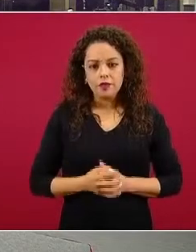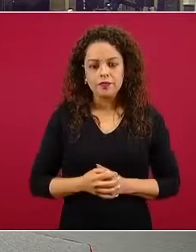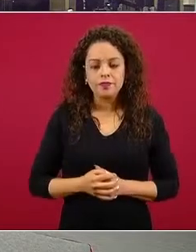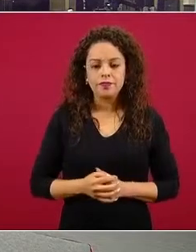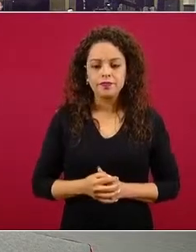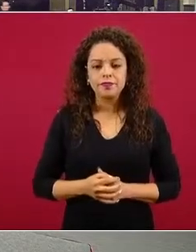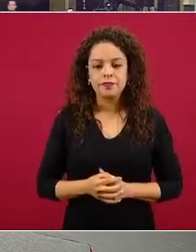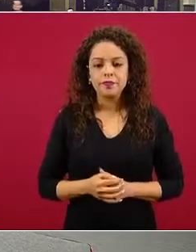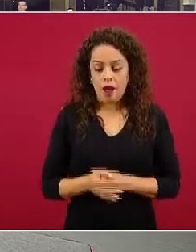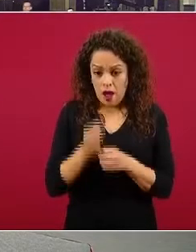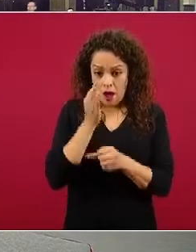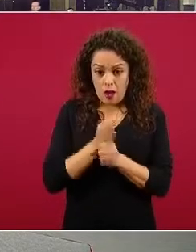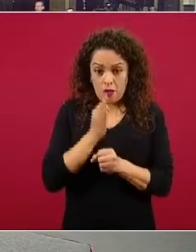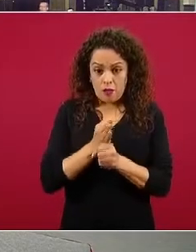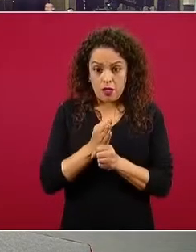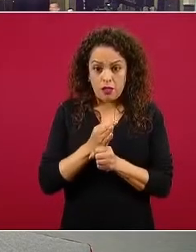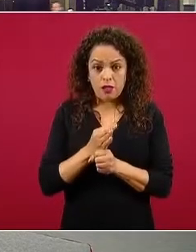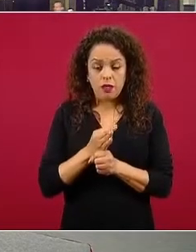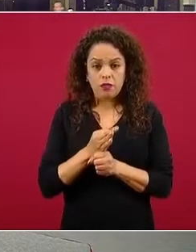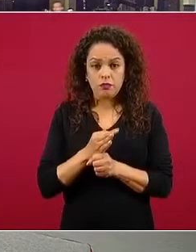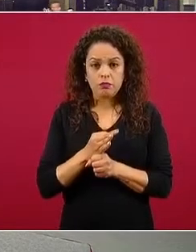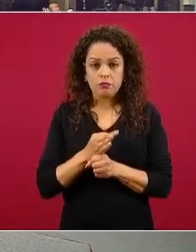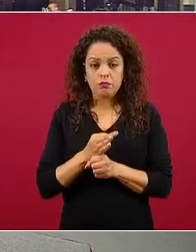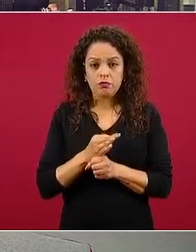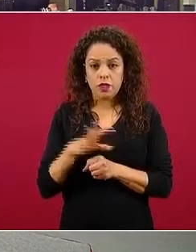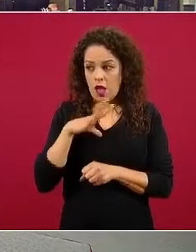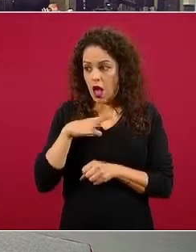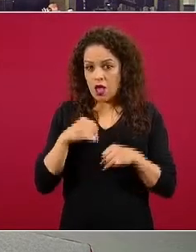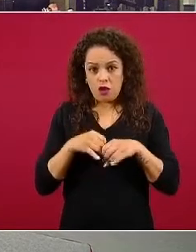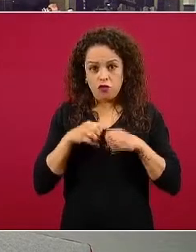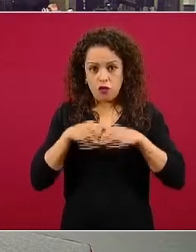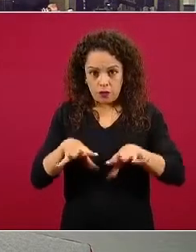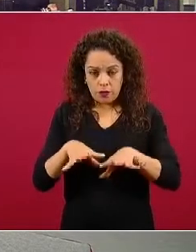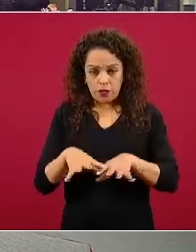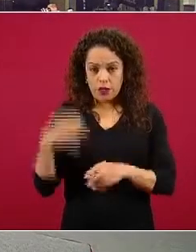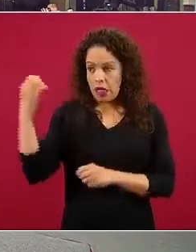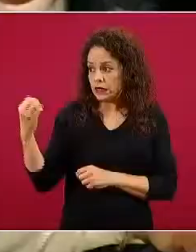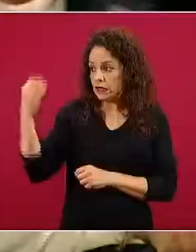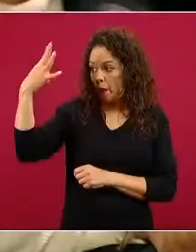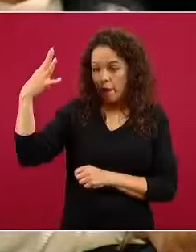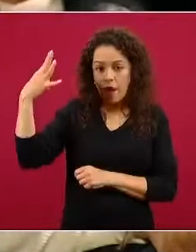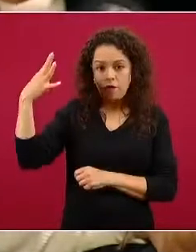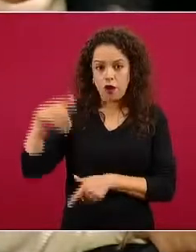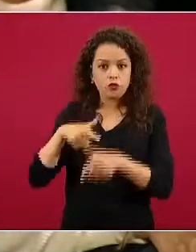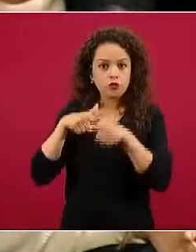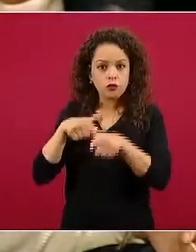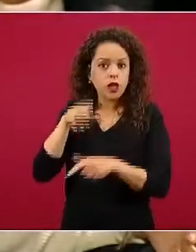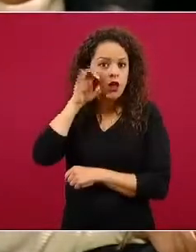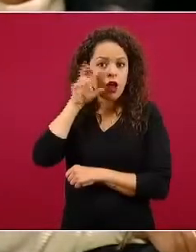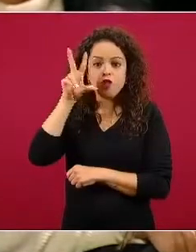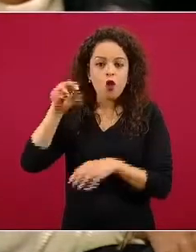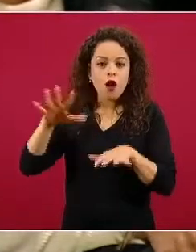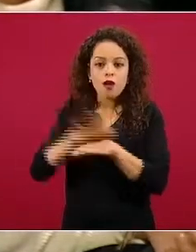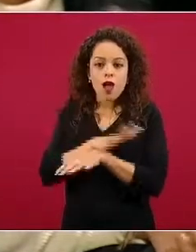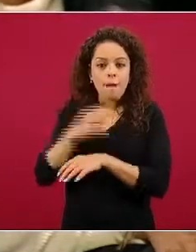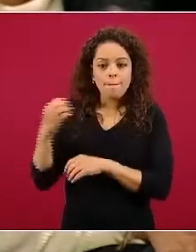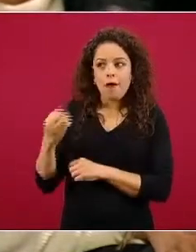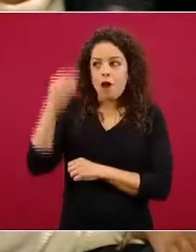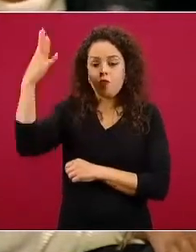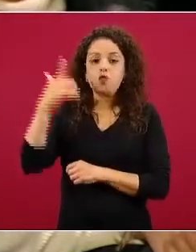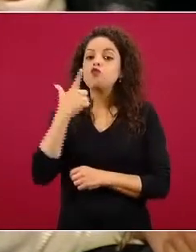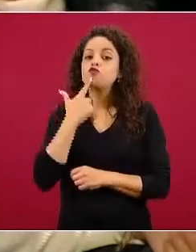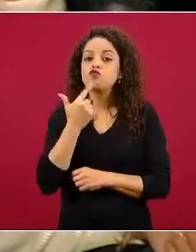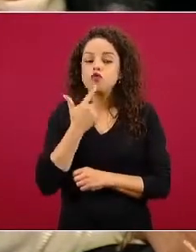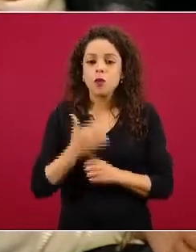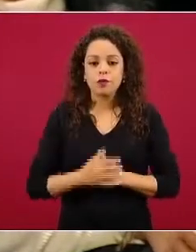México ahorita, por la información, no pasa semáforo rojo, en el supuesto de que es con el fin de no se caiga